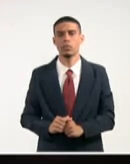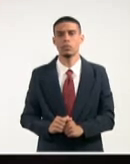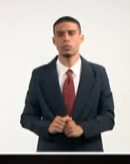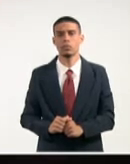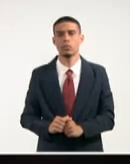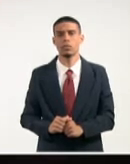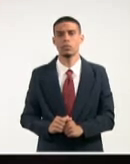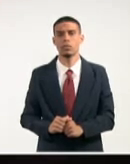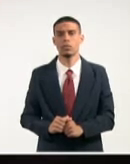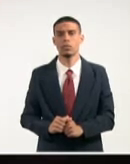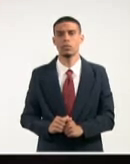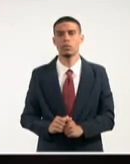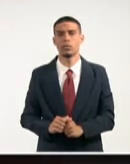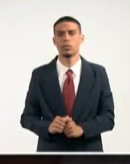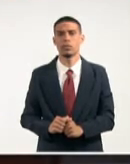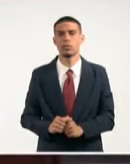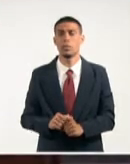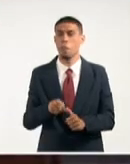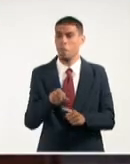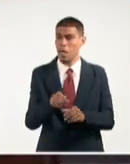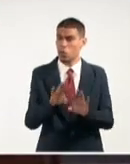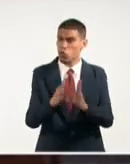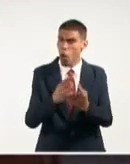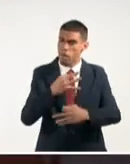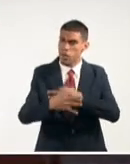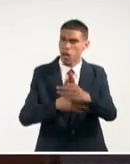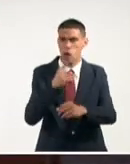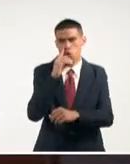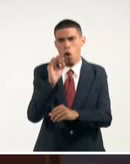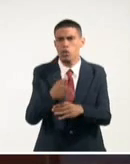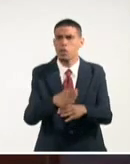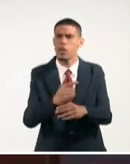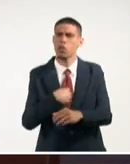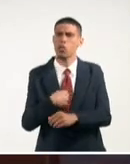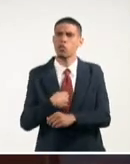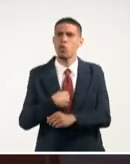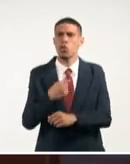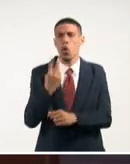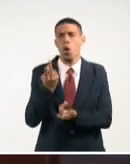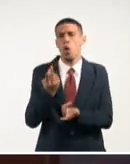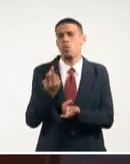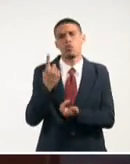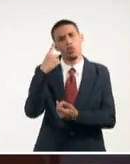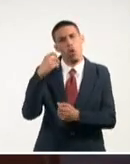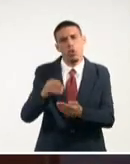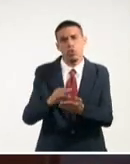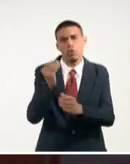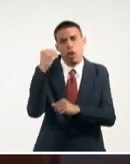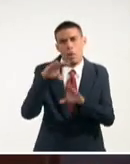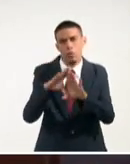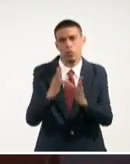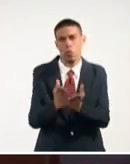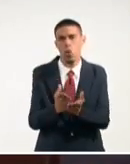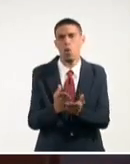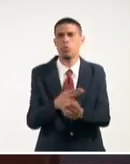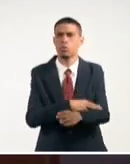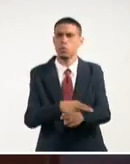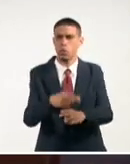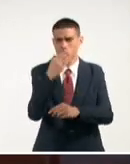desconozcamos nuestras deficiencias y errores, que nunca han sido de